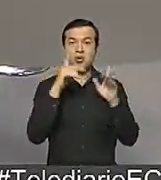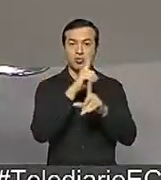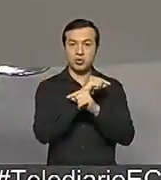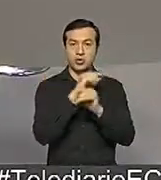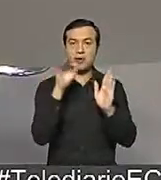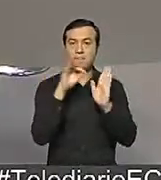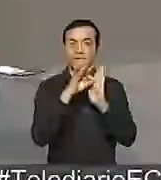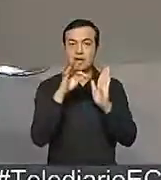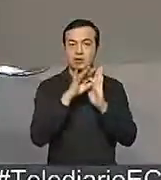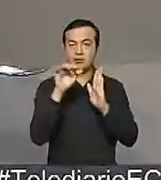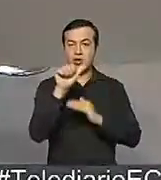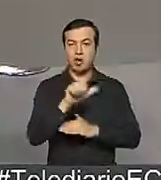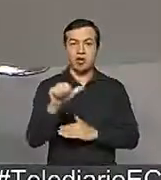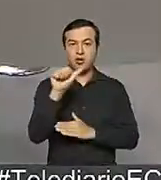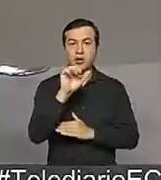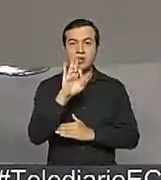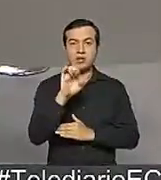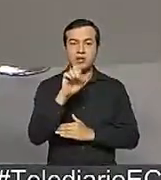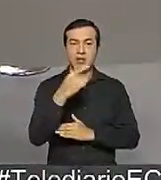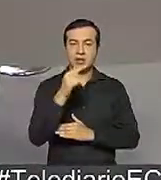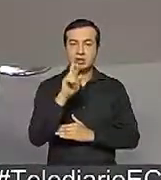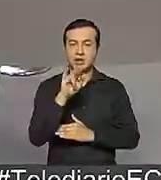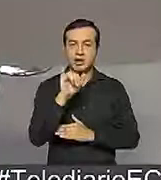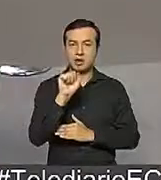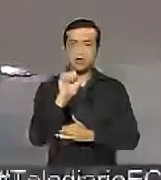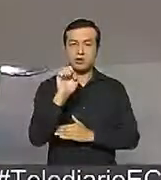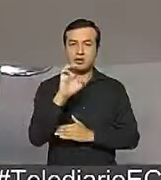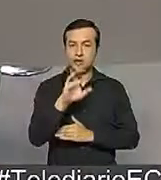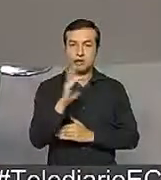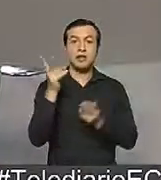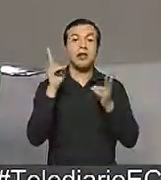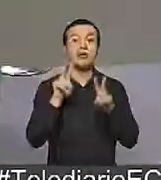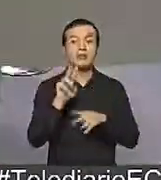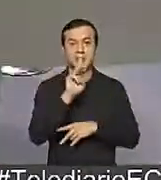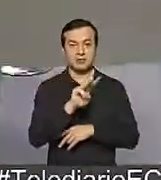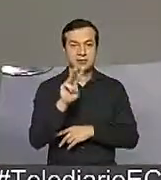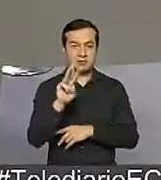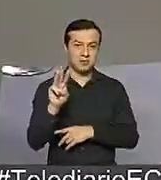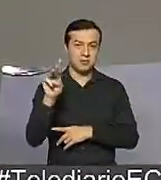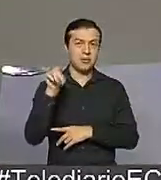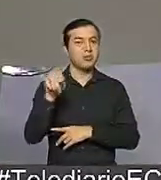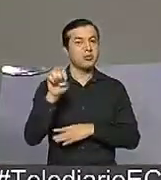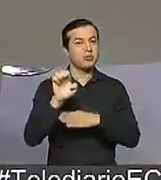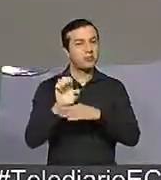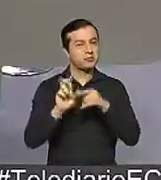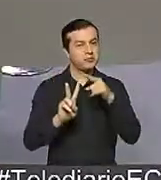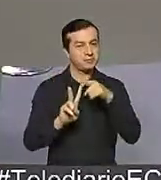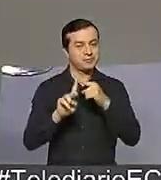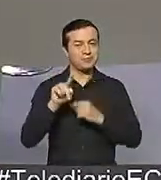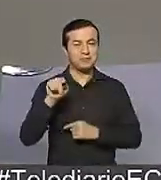y Facebook como Telediario EC. Síganos también a través de nuestra página web